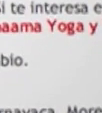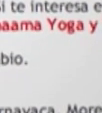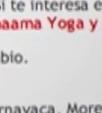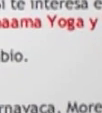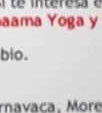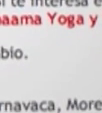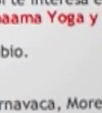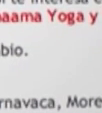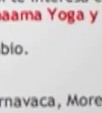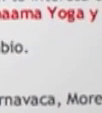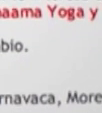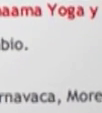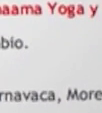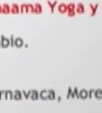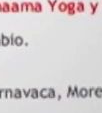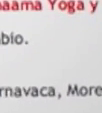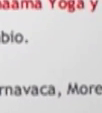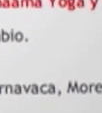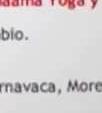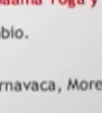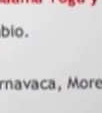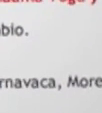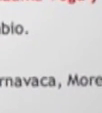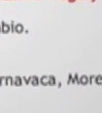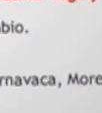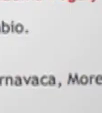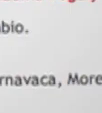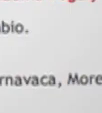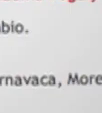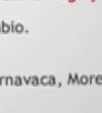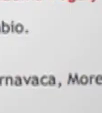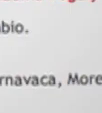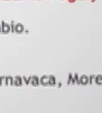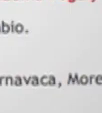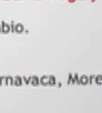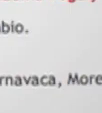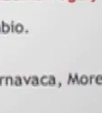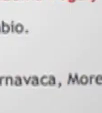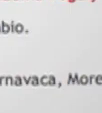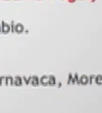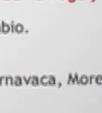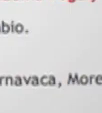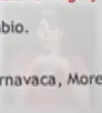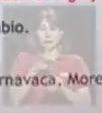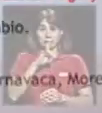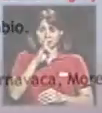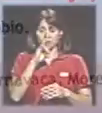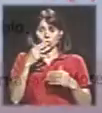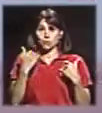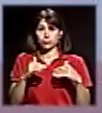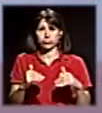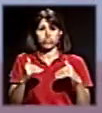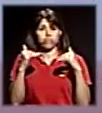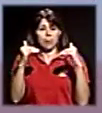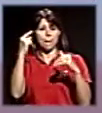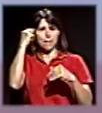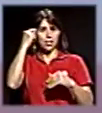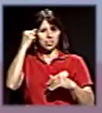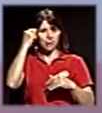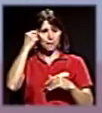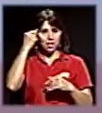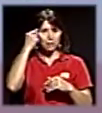digamos la última parte filosófica de la India que es lo más sofisticado del pensamiento que que ha